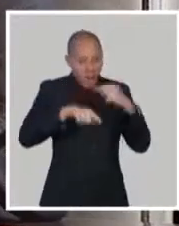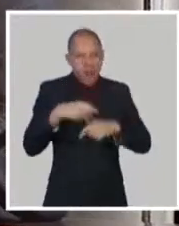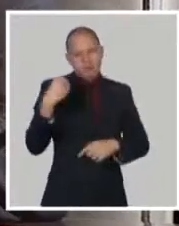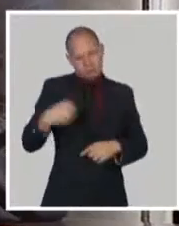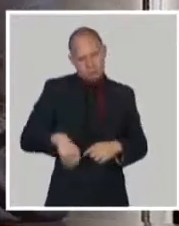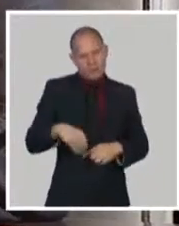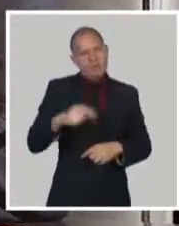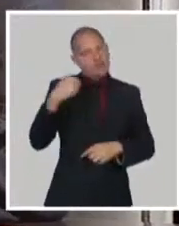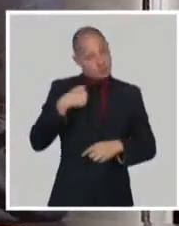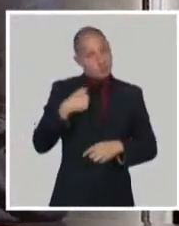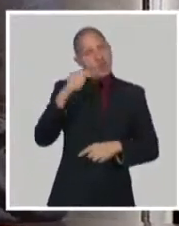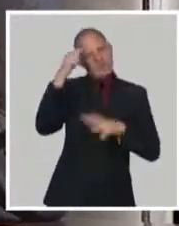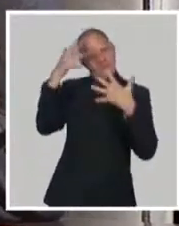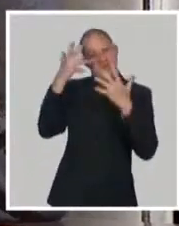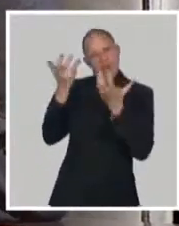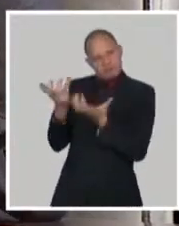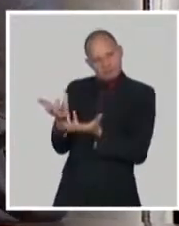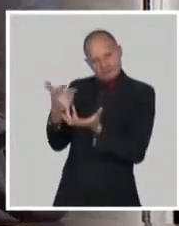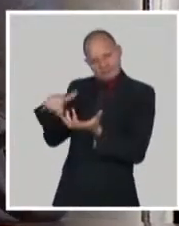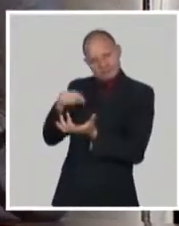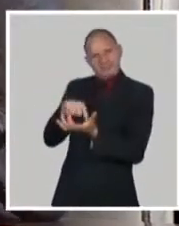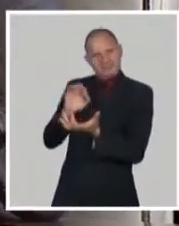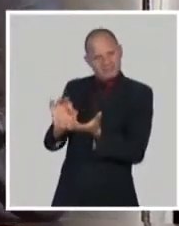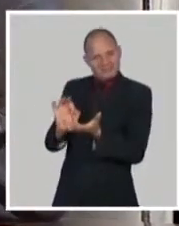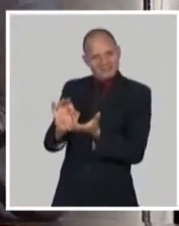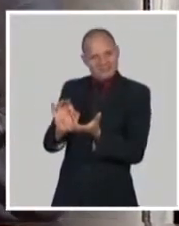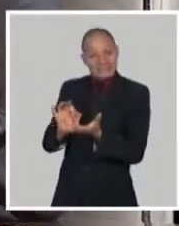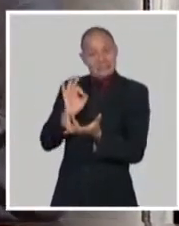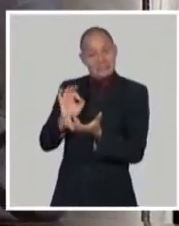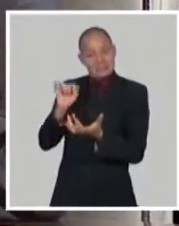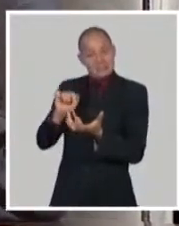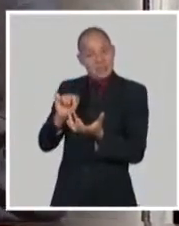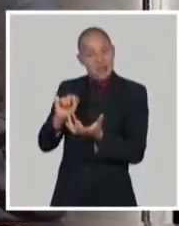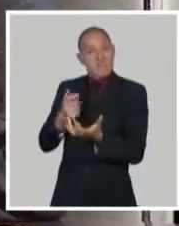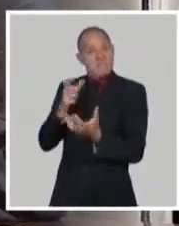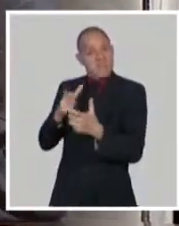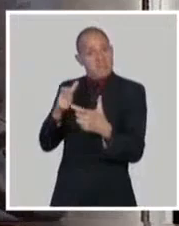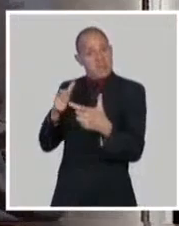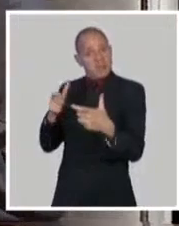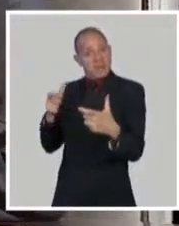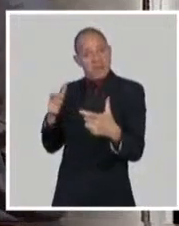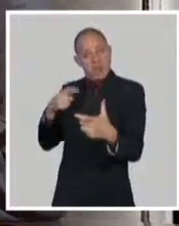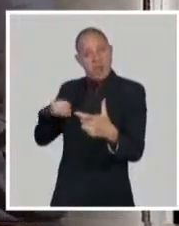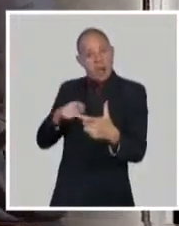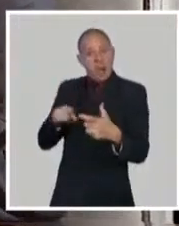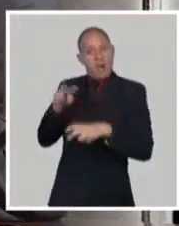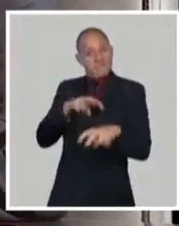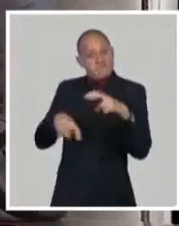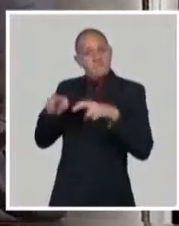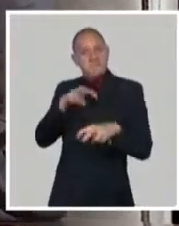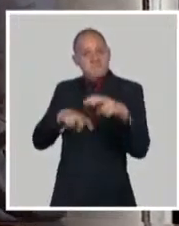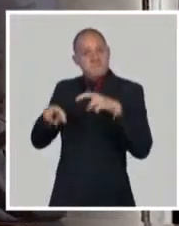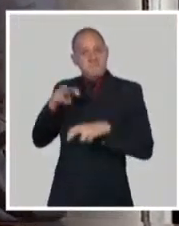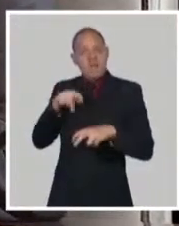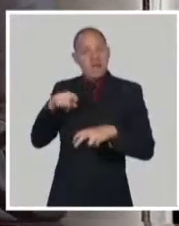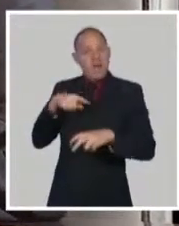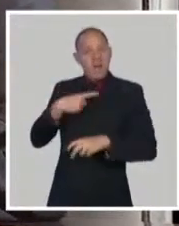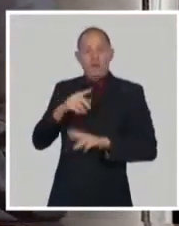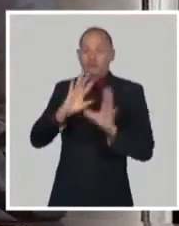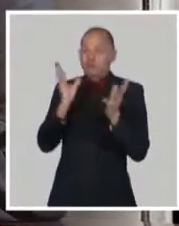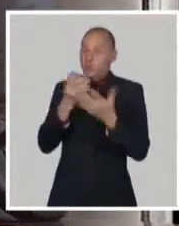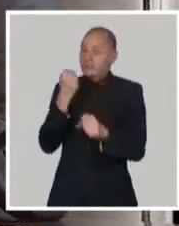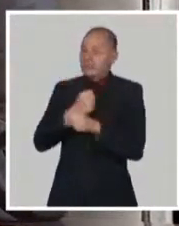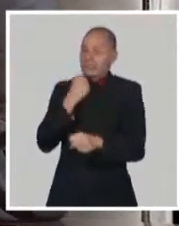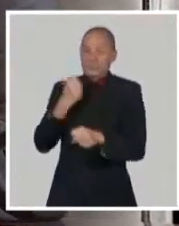esas personas que realmente cada vez son más, porque cada vez se extienden más los estudios, y que realmente están haciendo un esfuerzo máximo